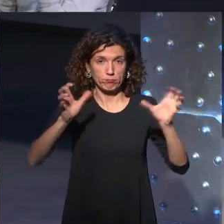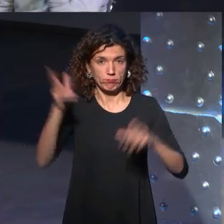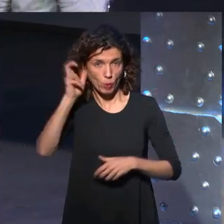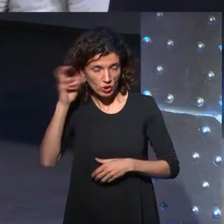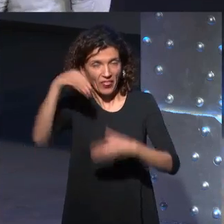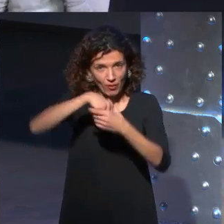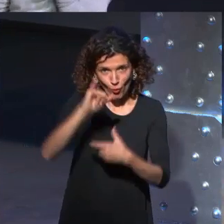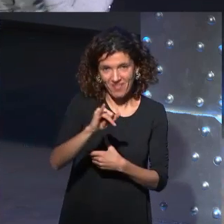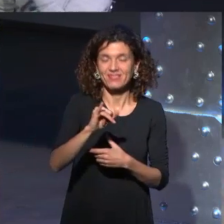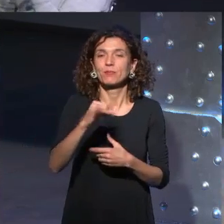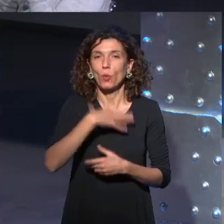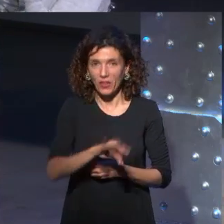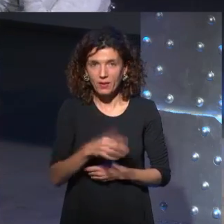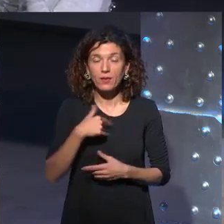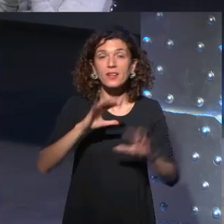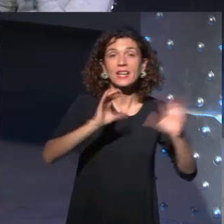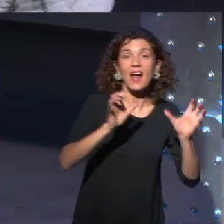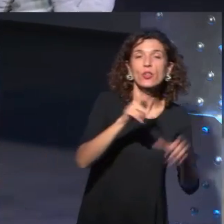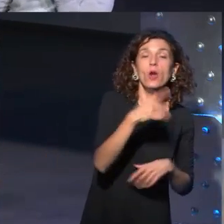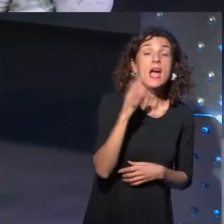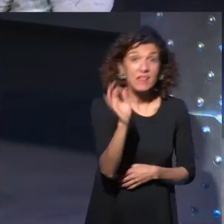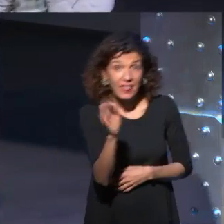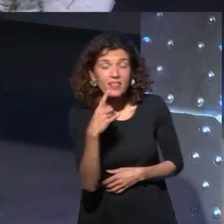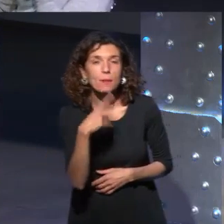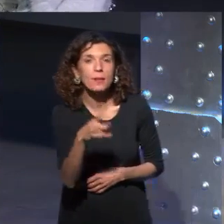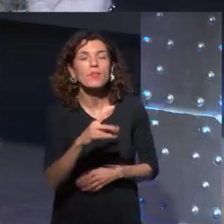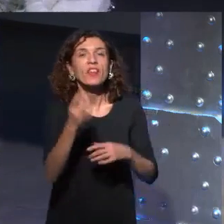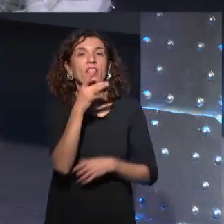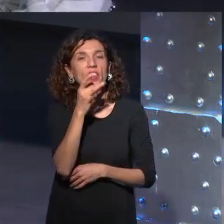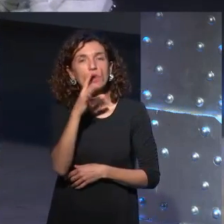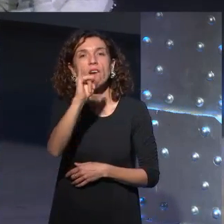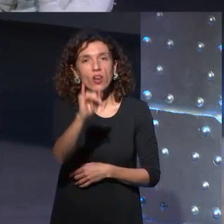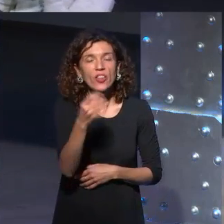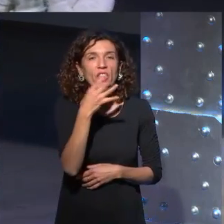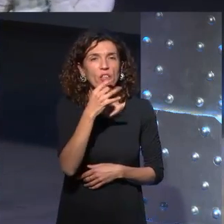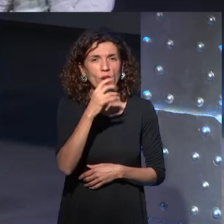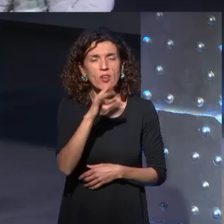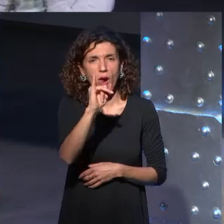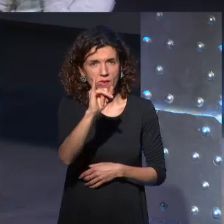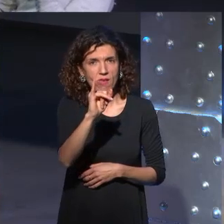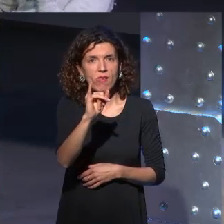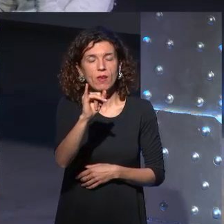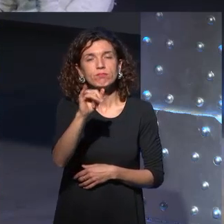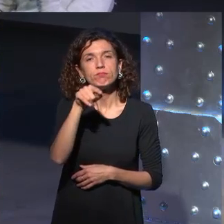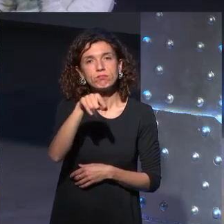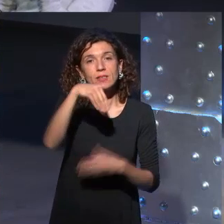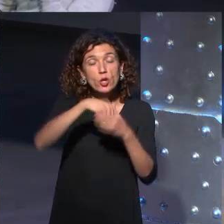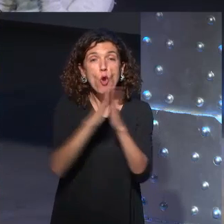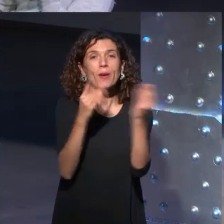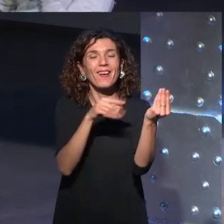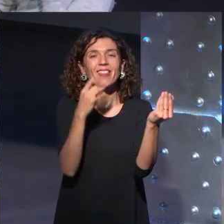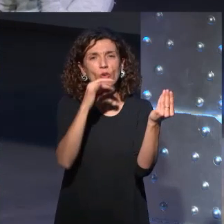la radio. Eso que ha ido de su cuenta. Ay, por cierto, tiene un diccionario, tienen varios diccionarios esta